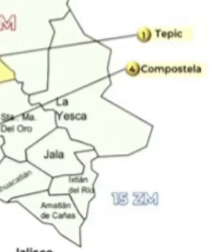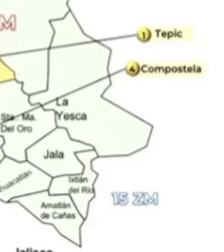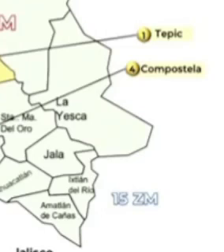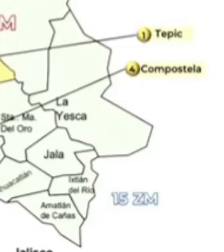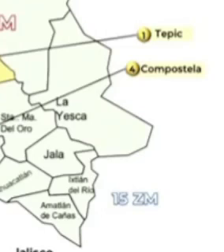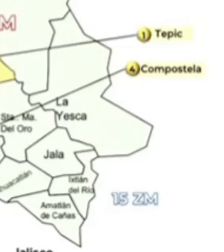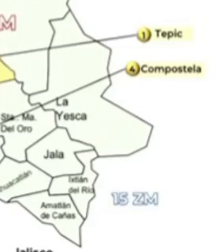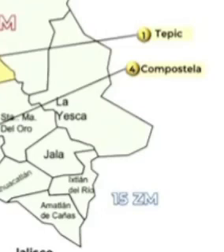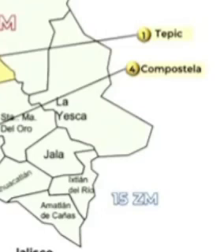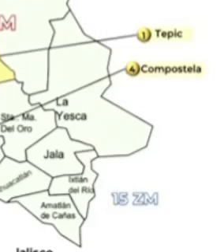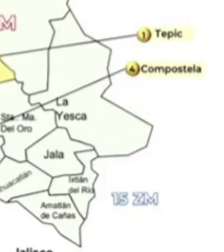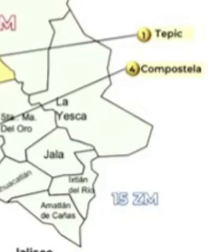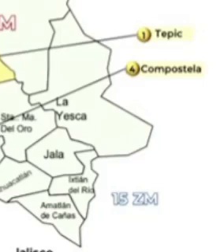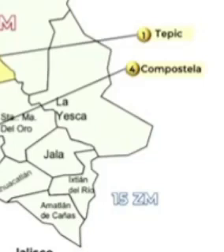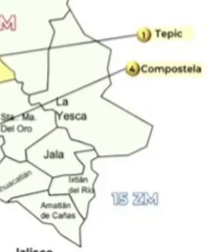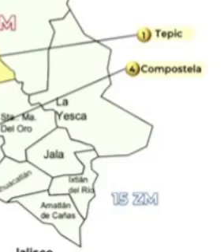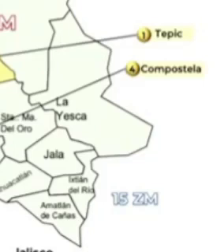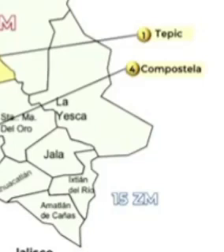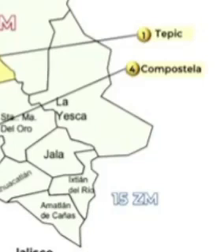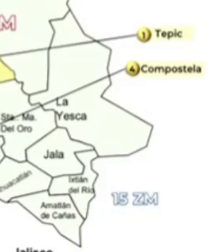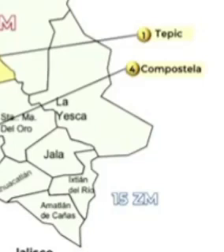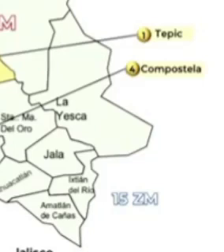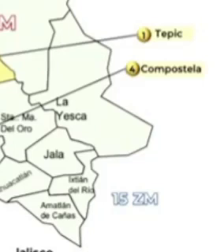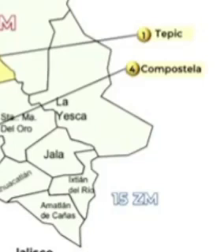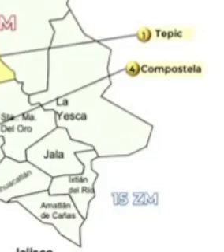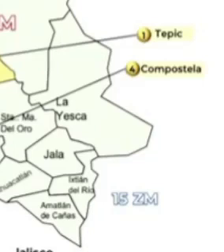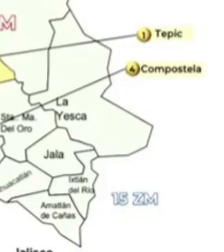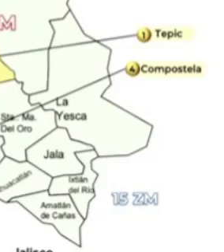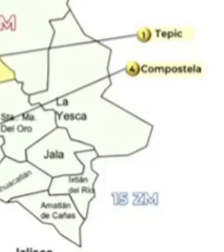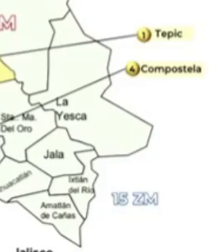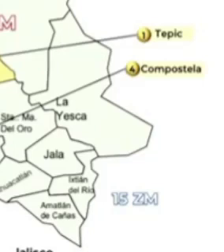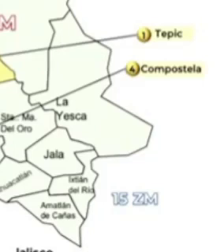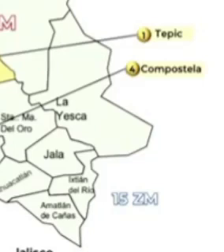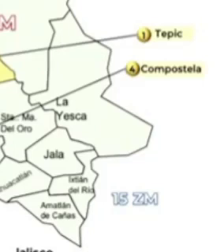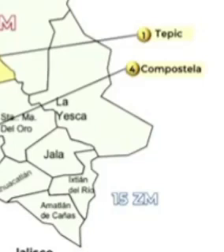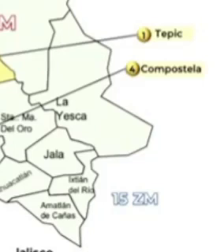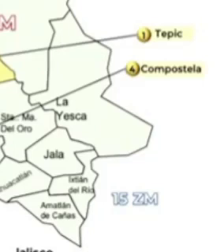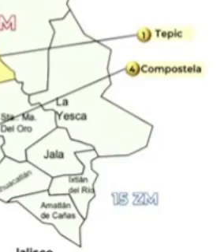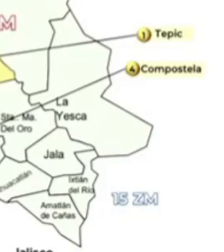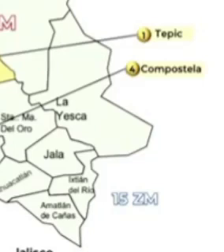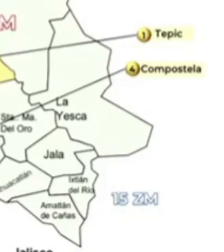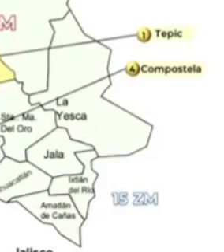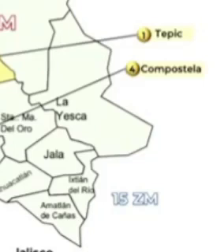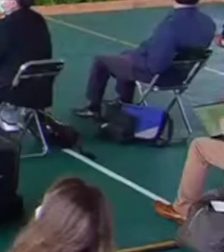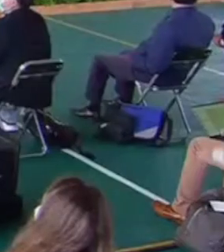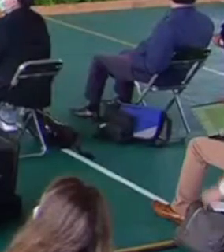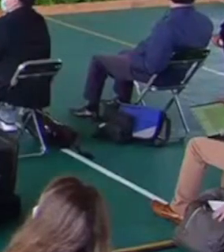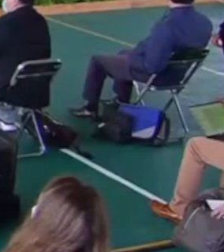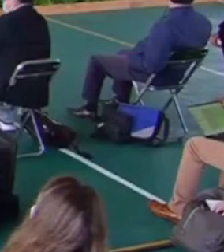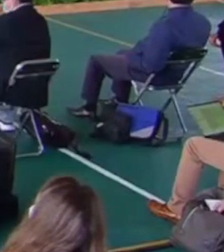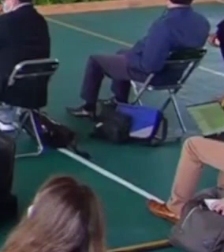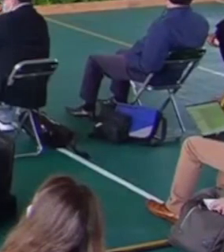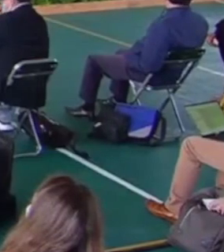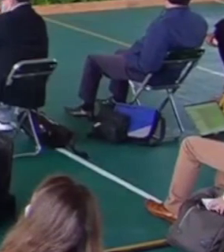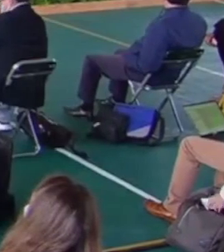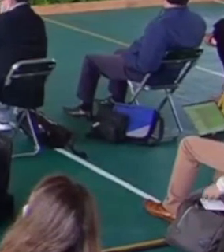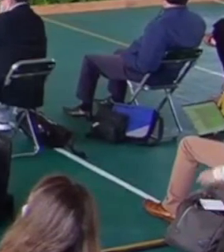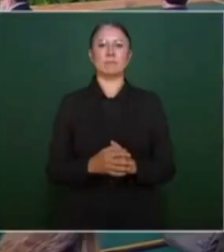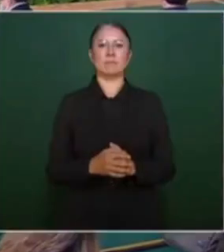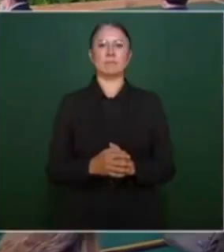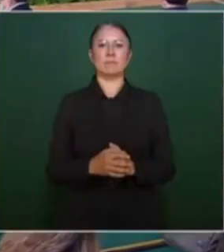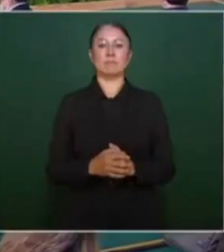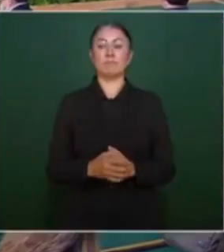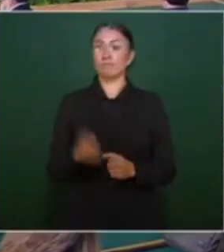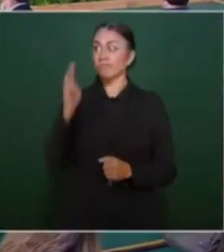las fuerzas de seguridad pública también están trabajando en esos lugares. Vemos la incidencia delictiva del